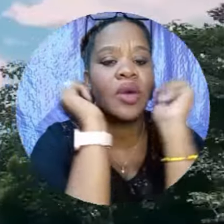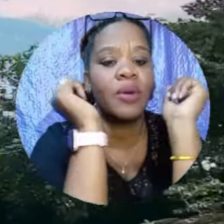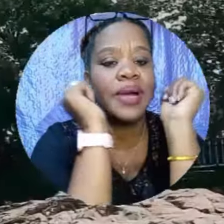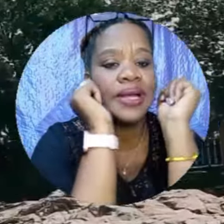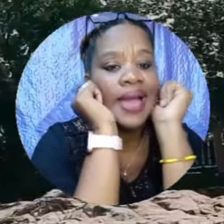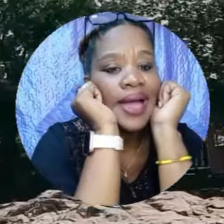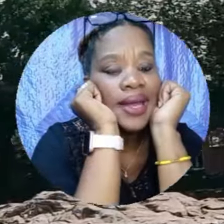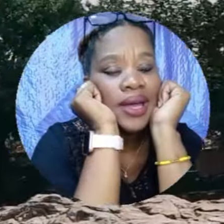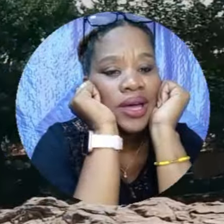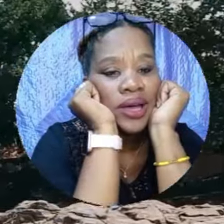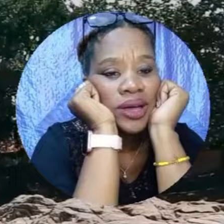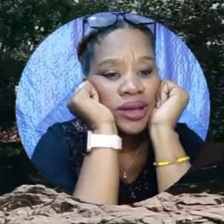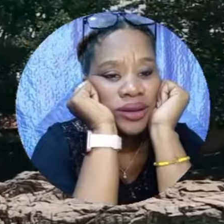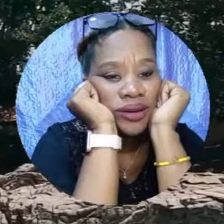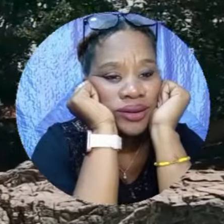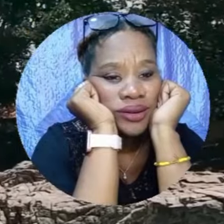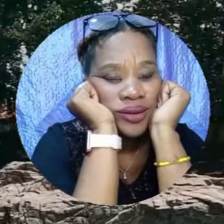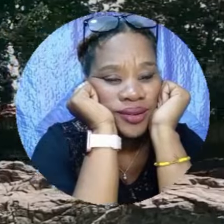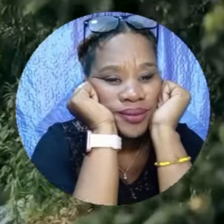¡Qué agua más clara!